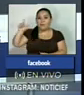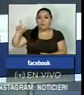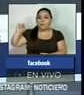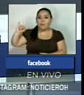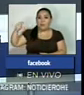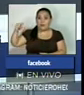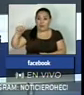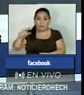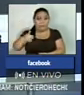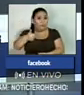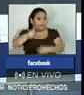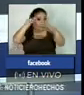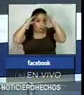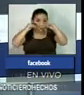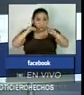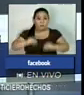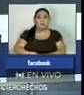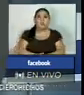Guatemala. Ligia, buenas noches.